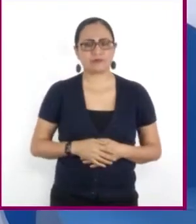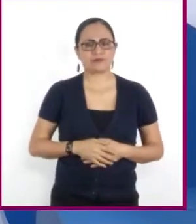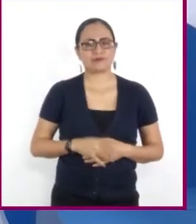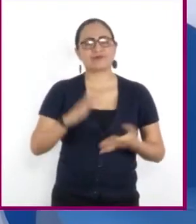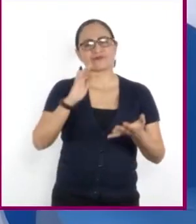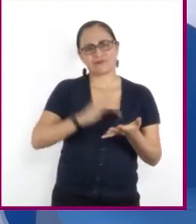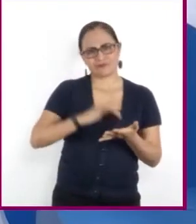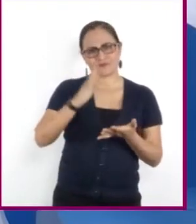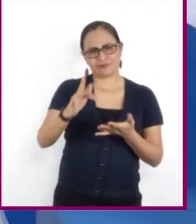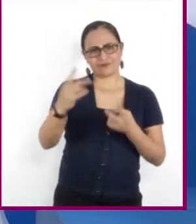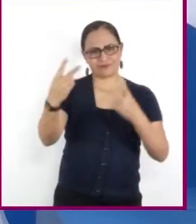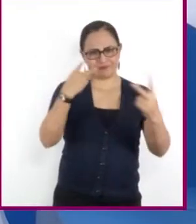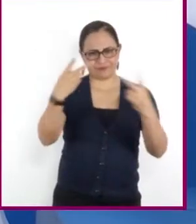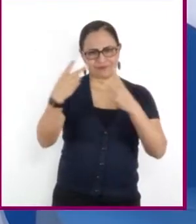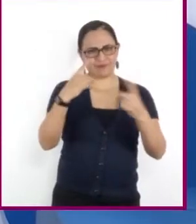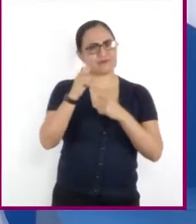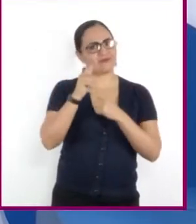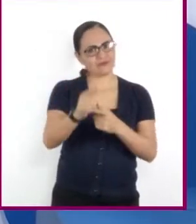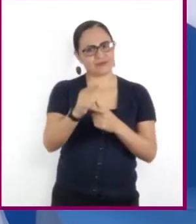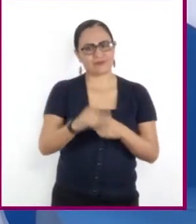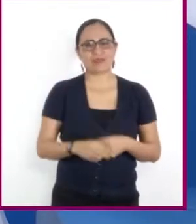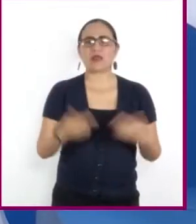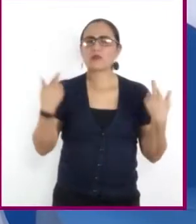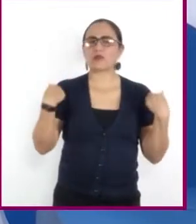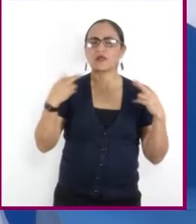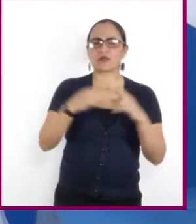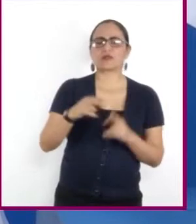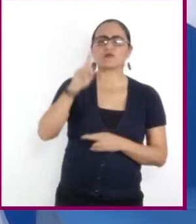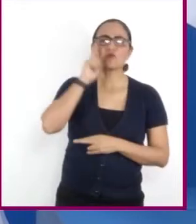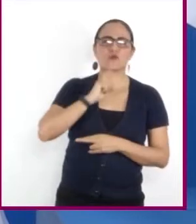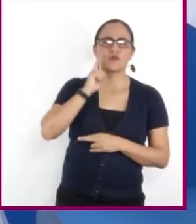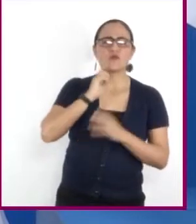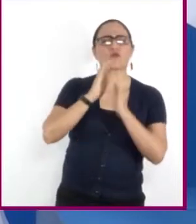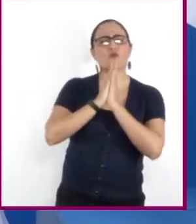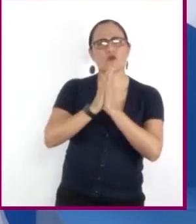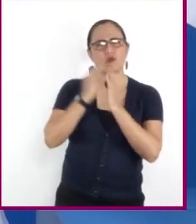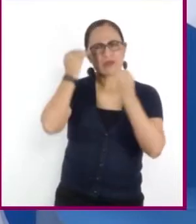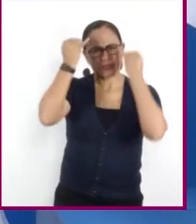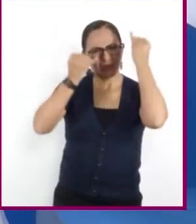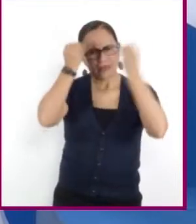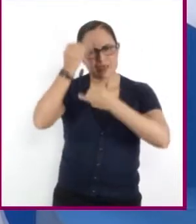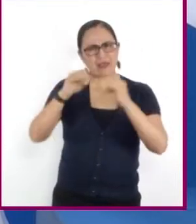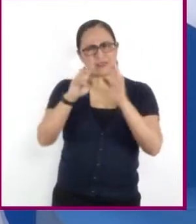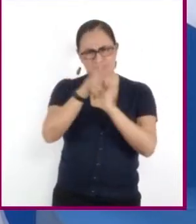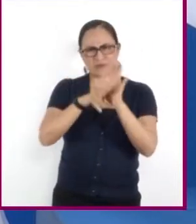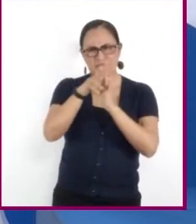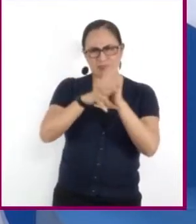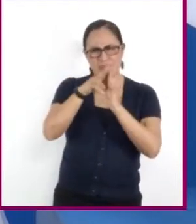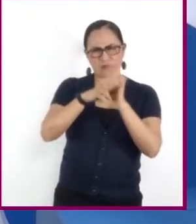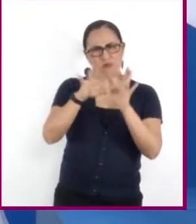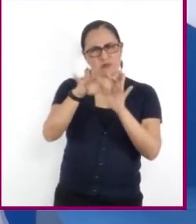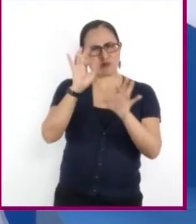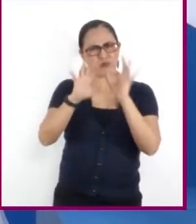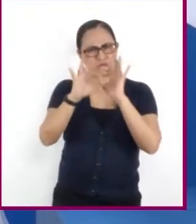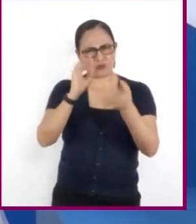Gracias por seguir con nosotros. Maestra, ¿nos puede ayudar para rescatar las ideas principales del video? Claro,